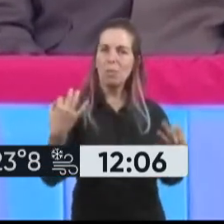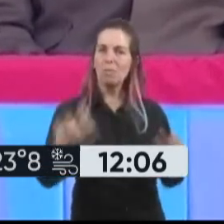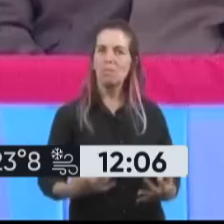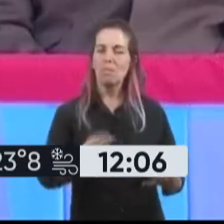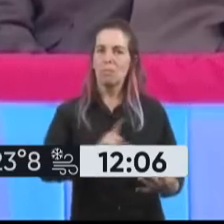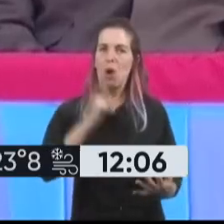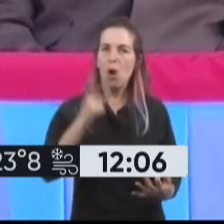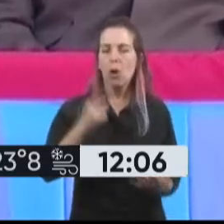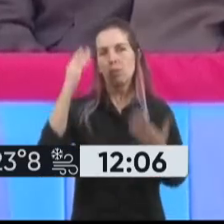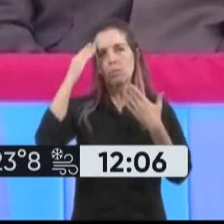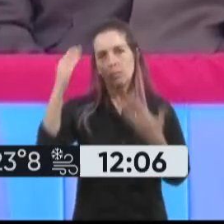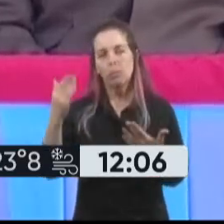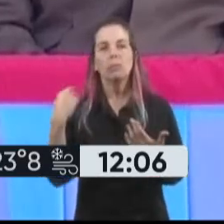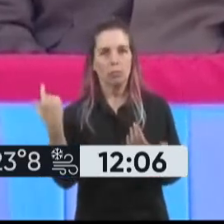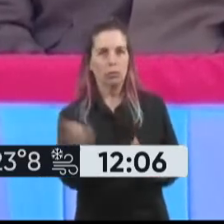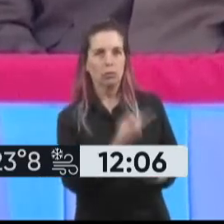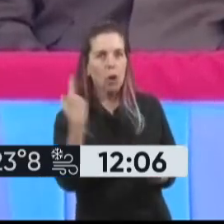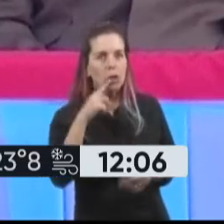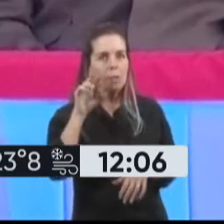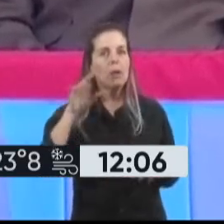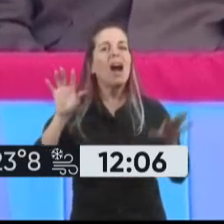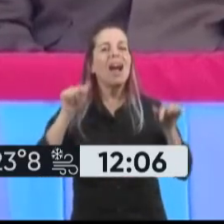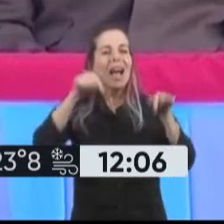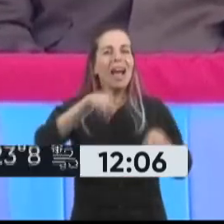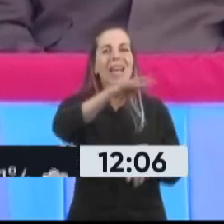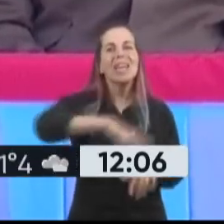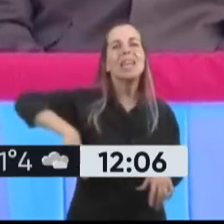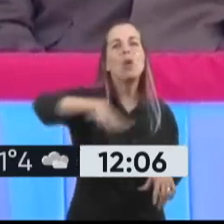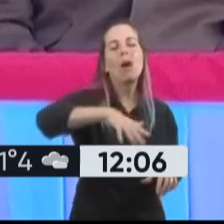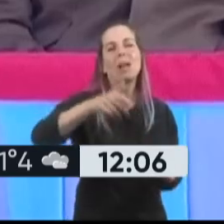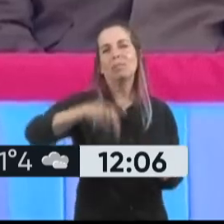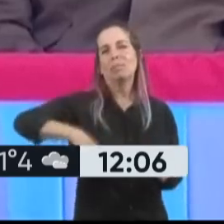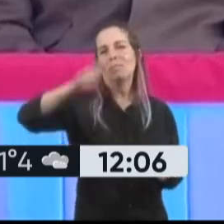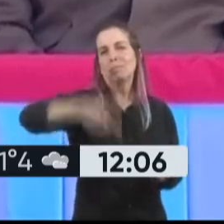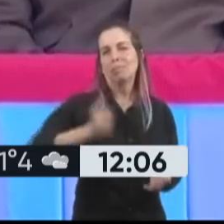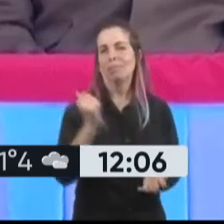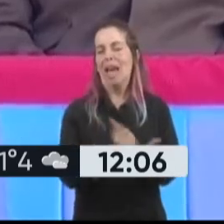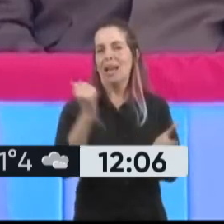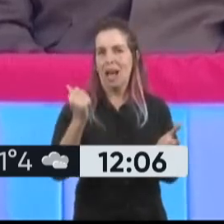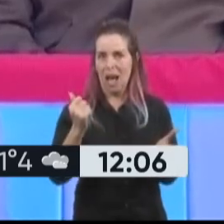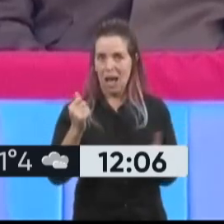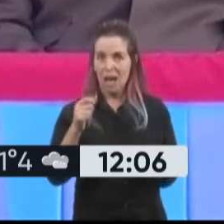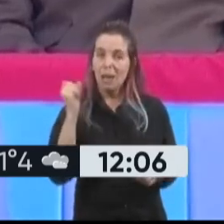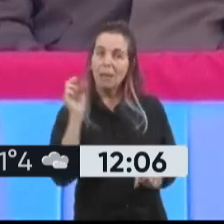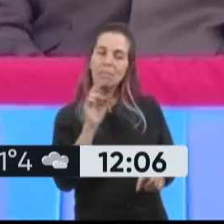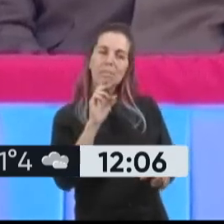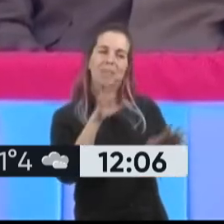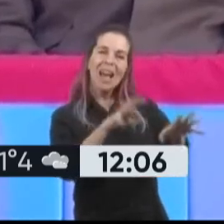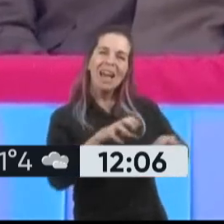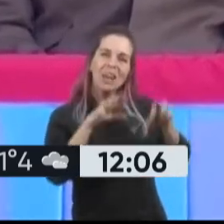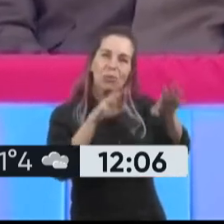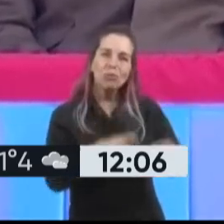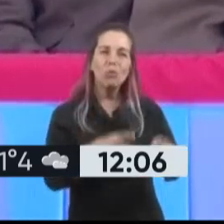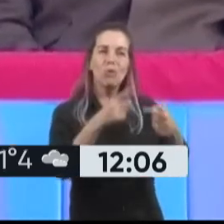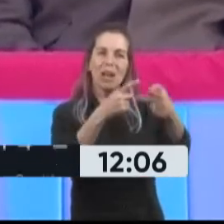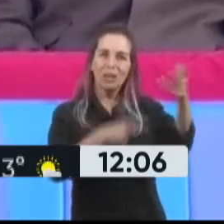un recordatorio de que estamos parados sobre los hombros de gigantes. Cultivar el suelo es servir a la patria. No se me